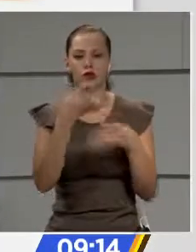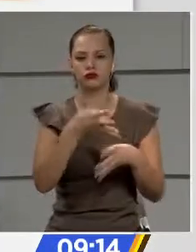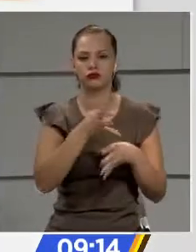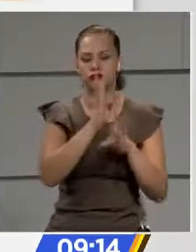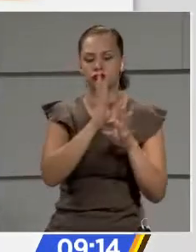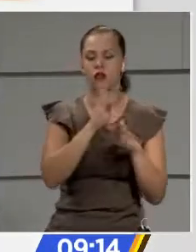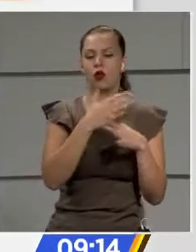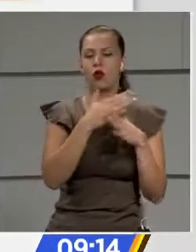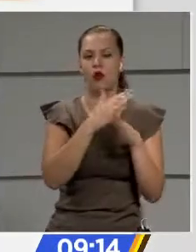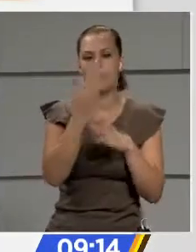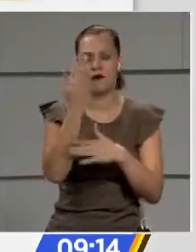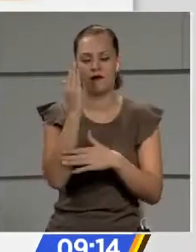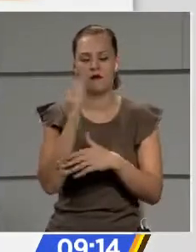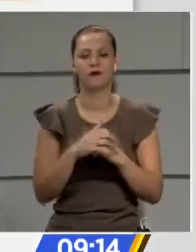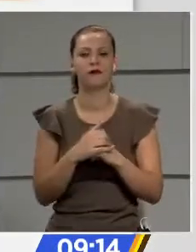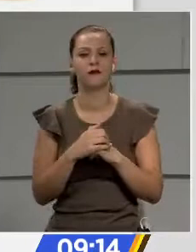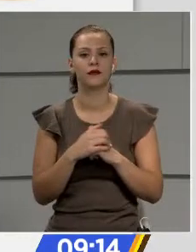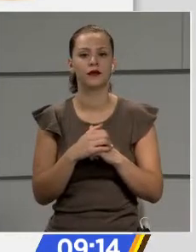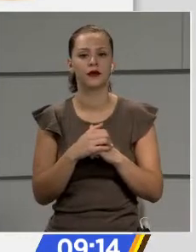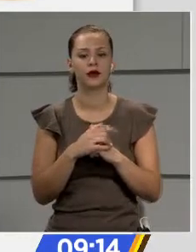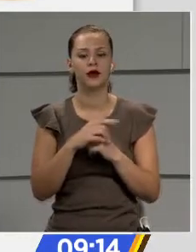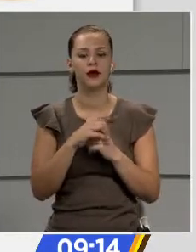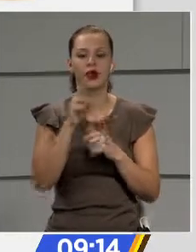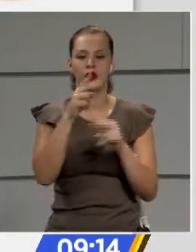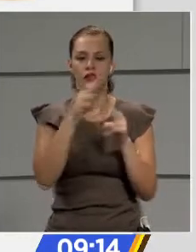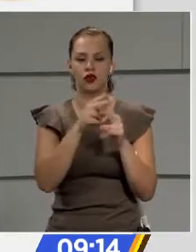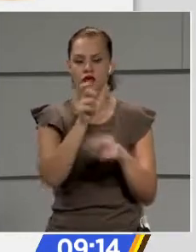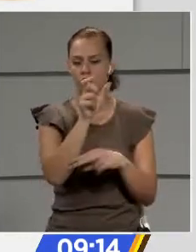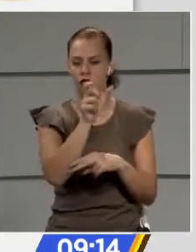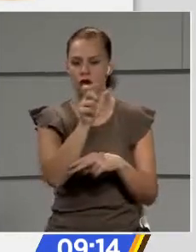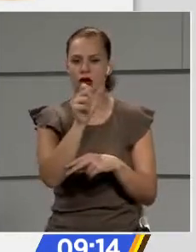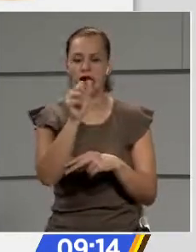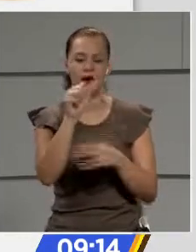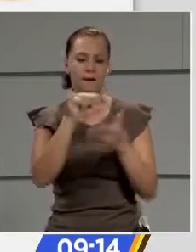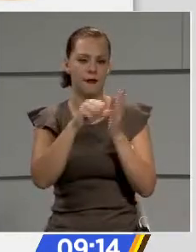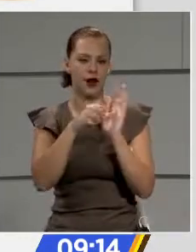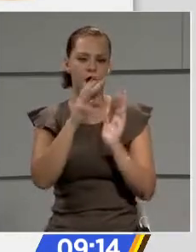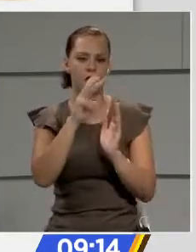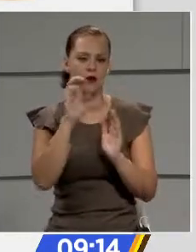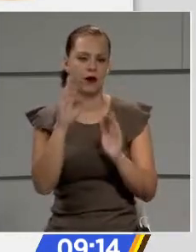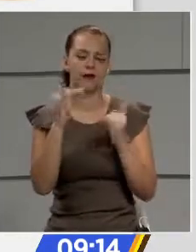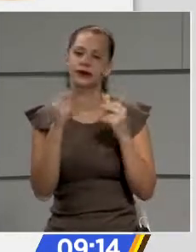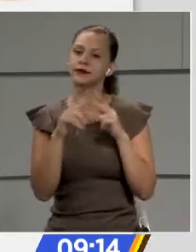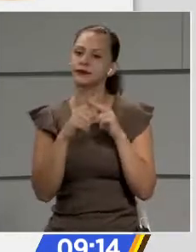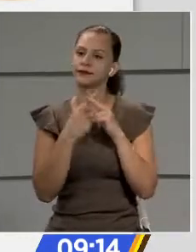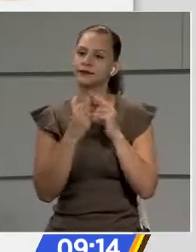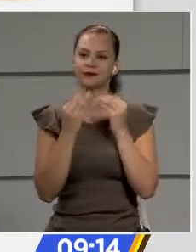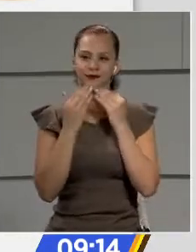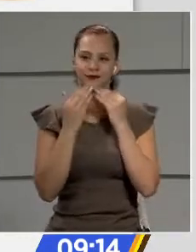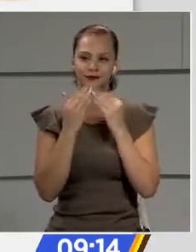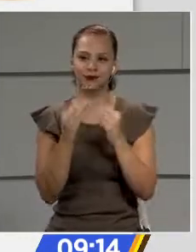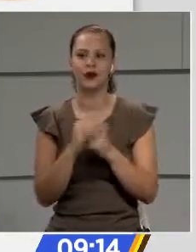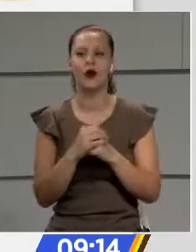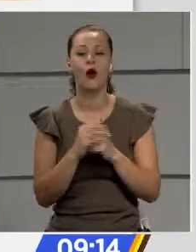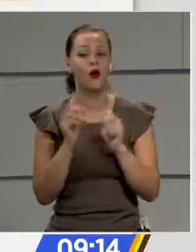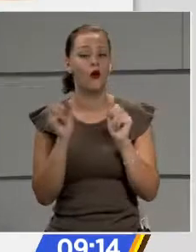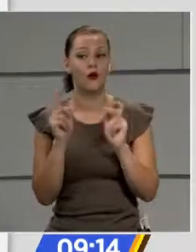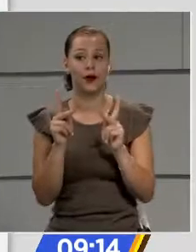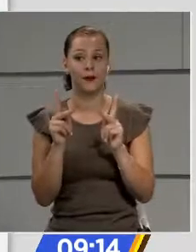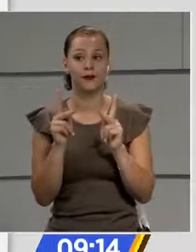se los compartimos. Es Live Worksheets, así se llama esa página web. Ahora sí, arranquemos. Muchas gracias, Caro. Ok.